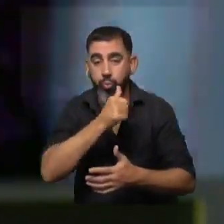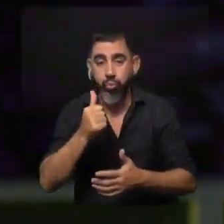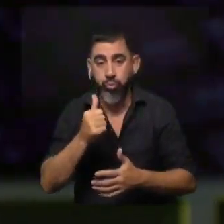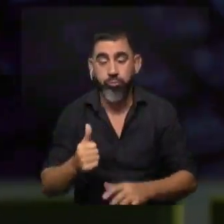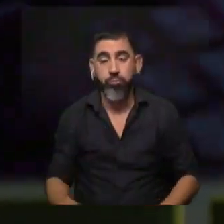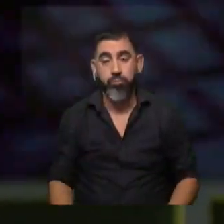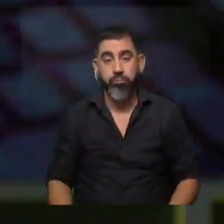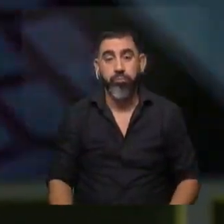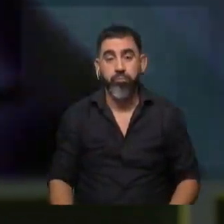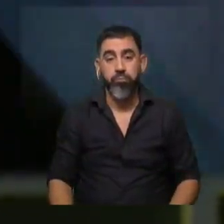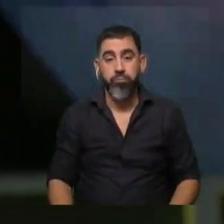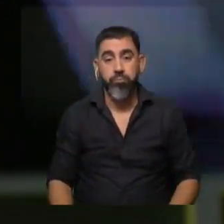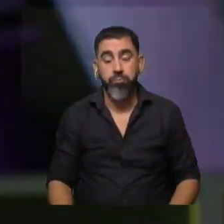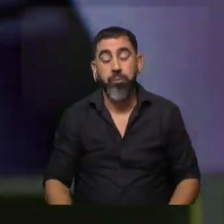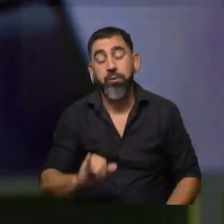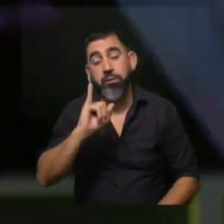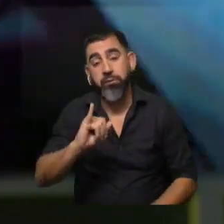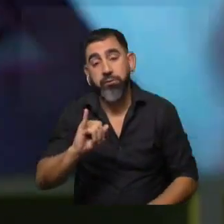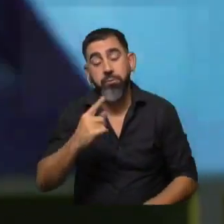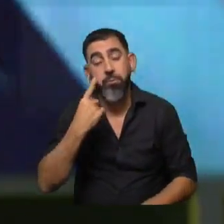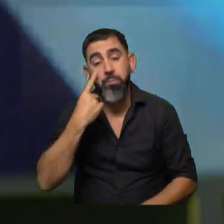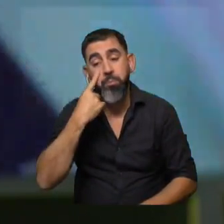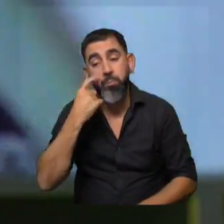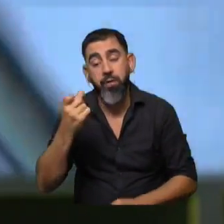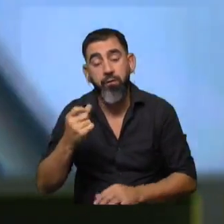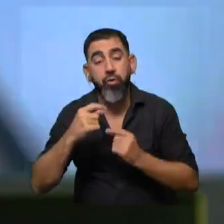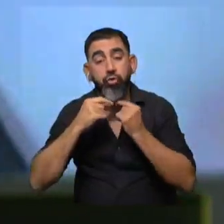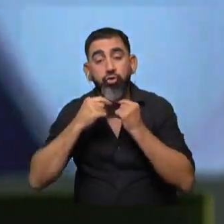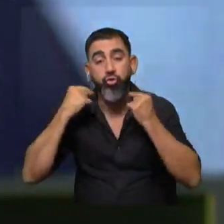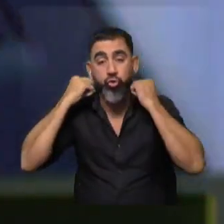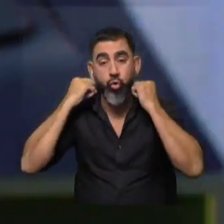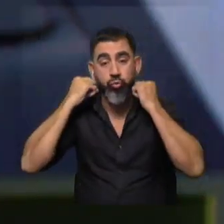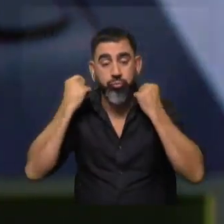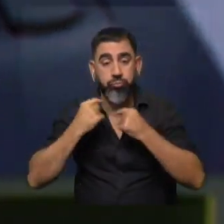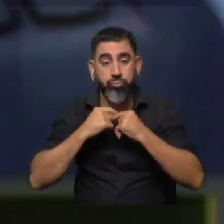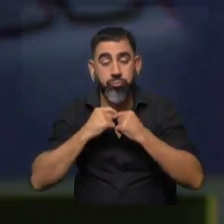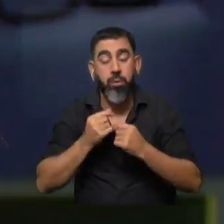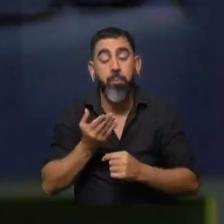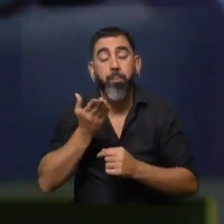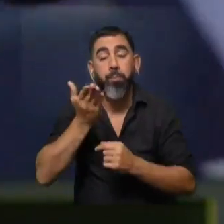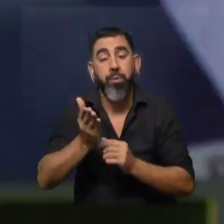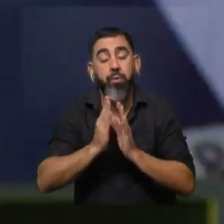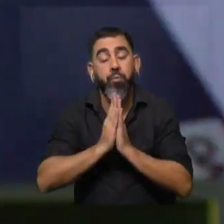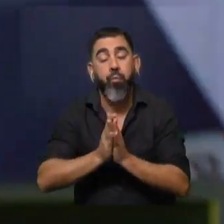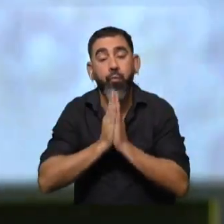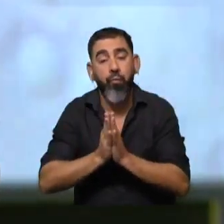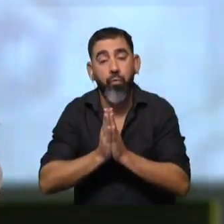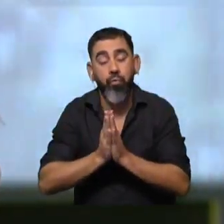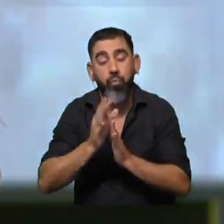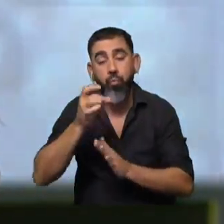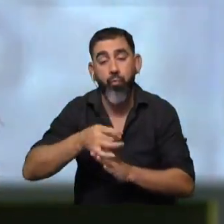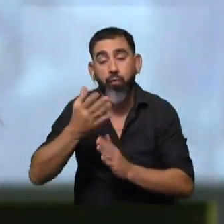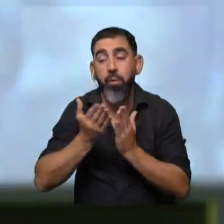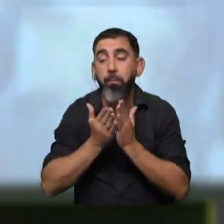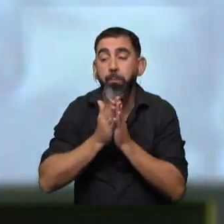Lo que sí tenemos es la prevención con un collar. Lo que pedimos encarecidamente nosotros como profesionales es